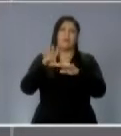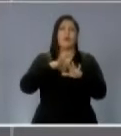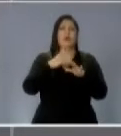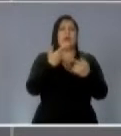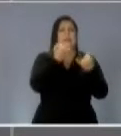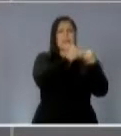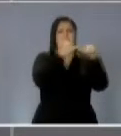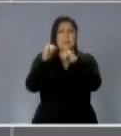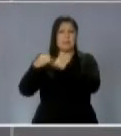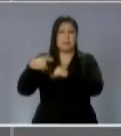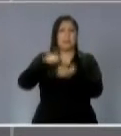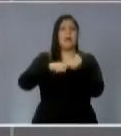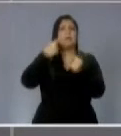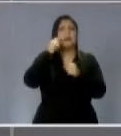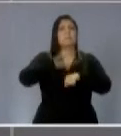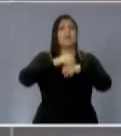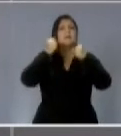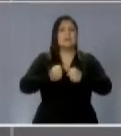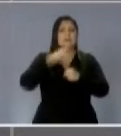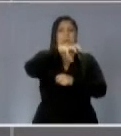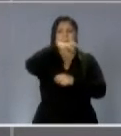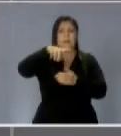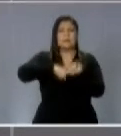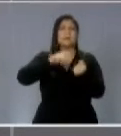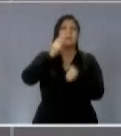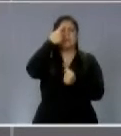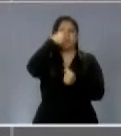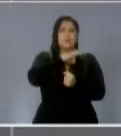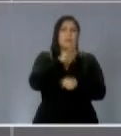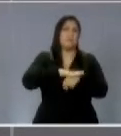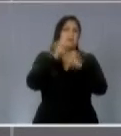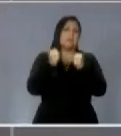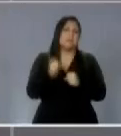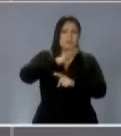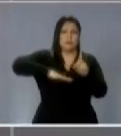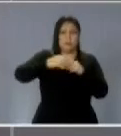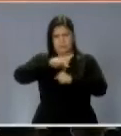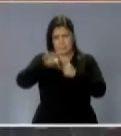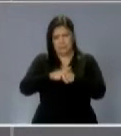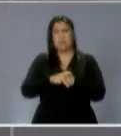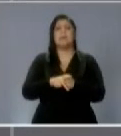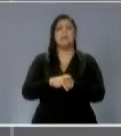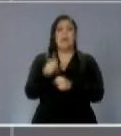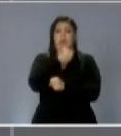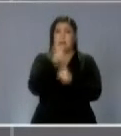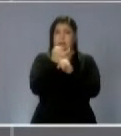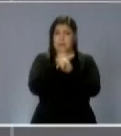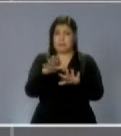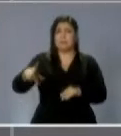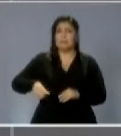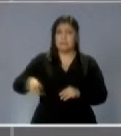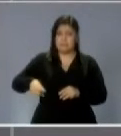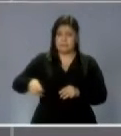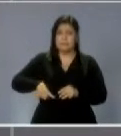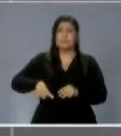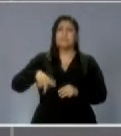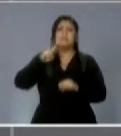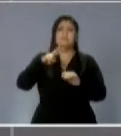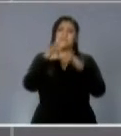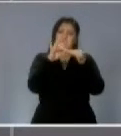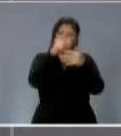con importantes fortalezas, estabilidad social, política y económica, finanzas sanas, con 78% más